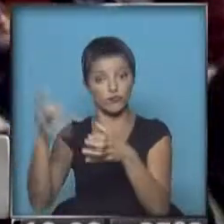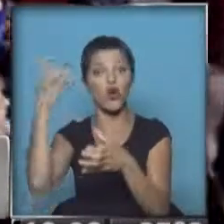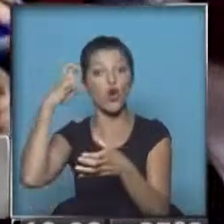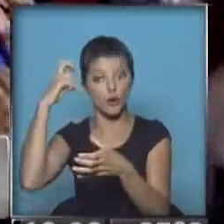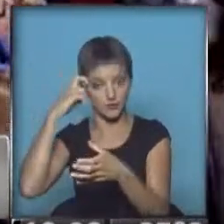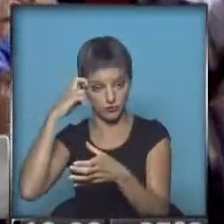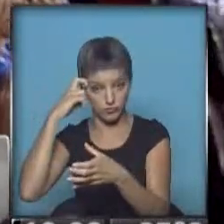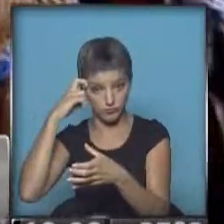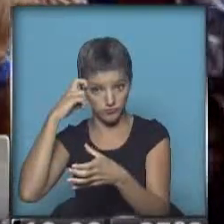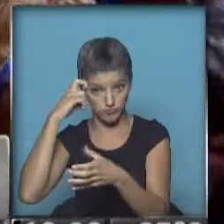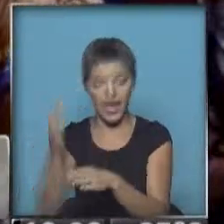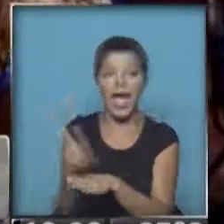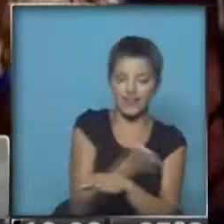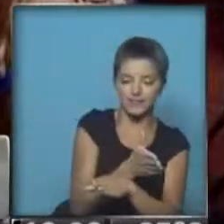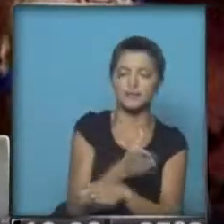congreso,